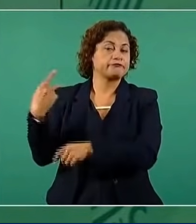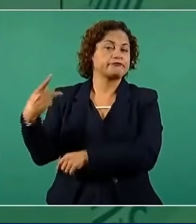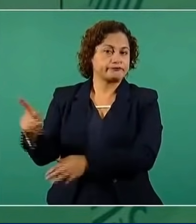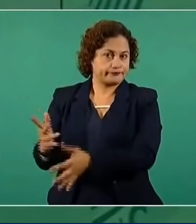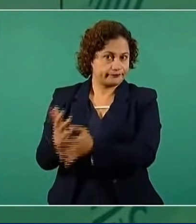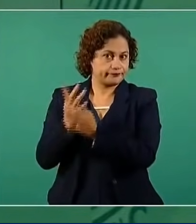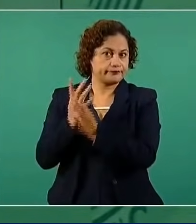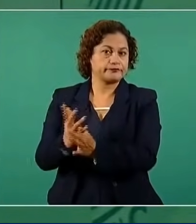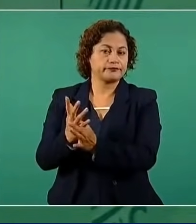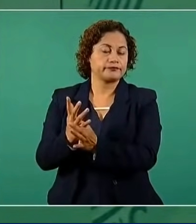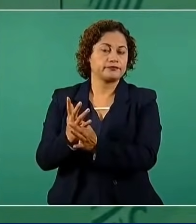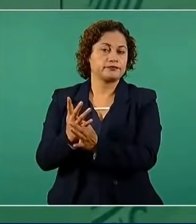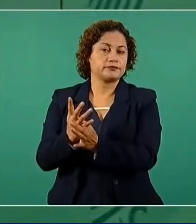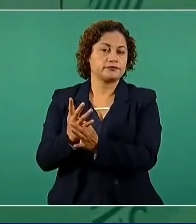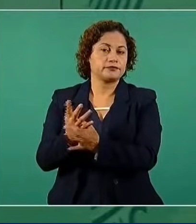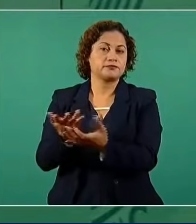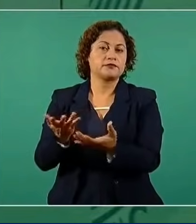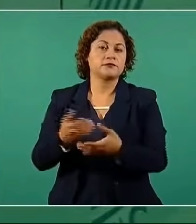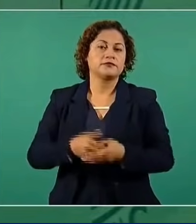porque